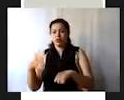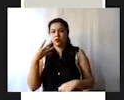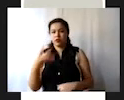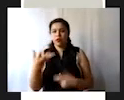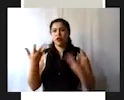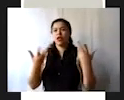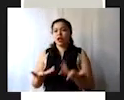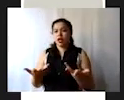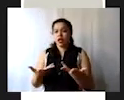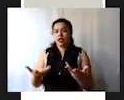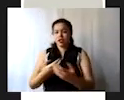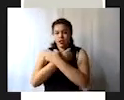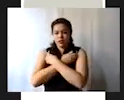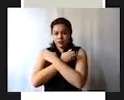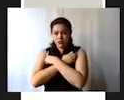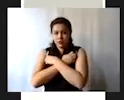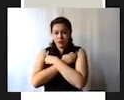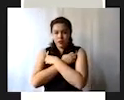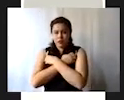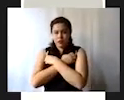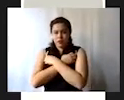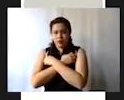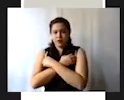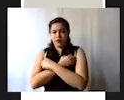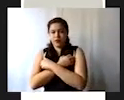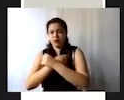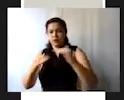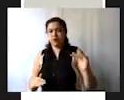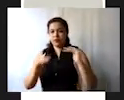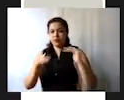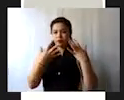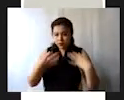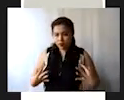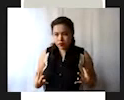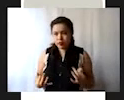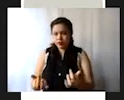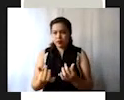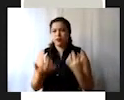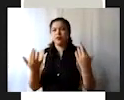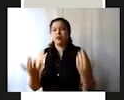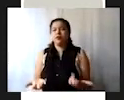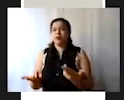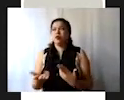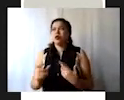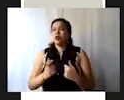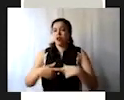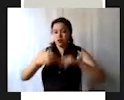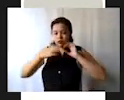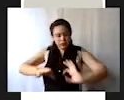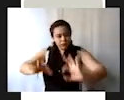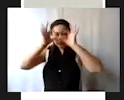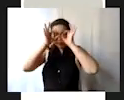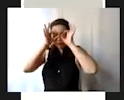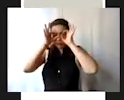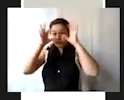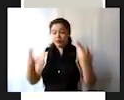garantizar una educación inclusiva, equitativa y de calidad. Unos simples anteojos pueden reducir hasta